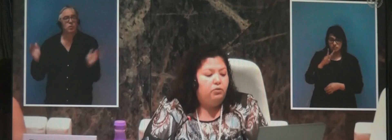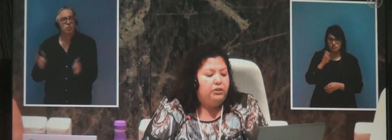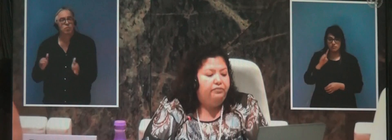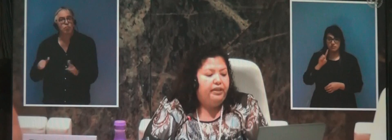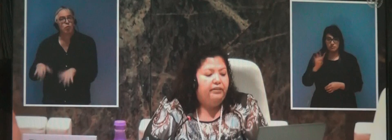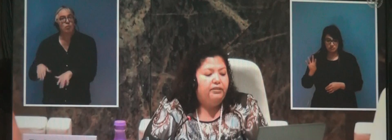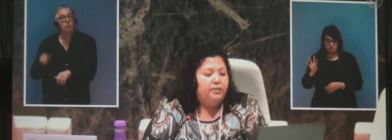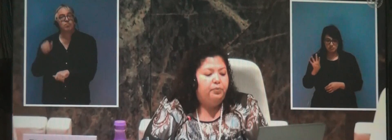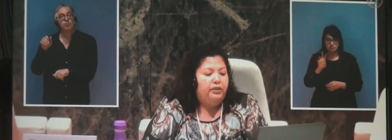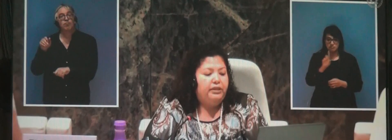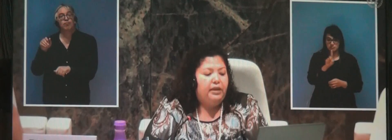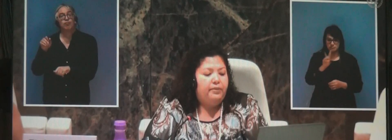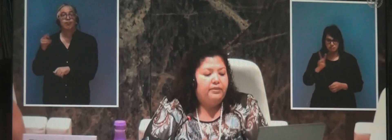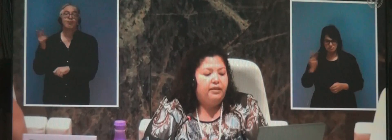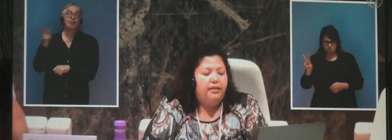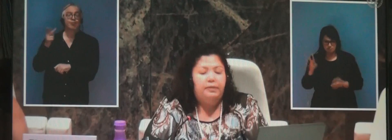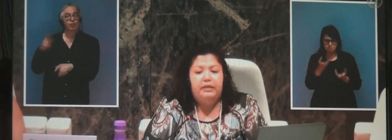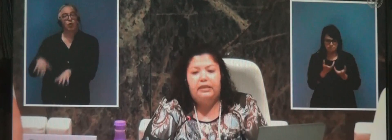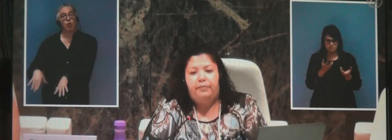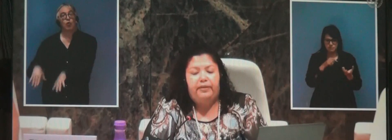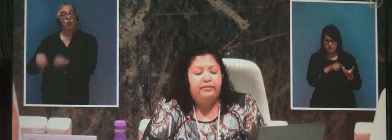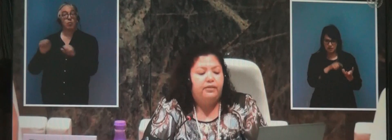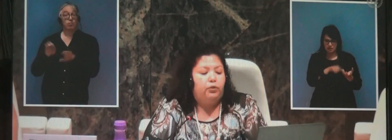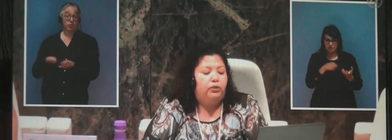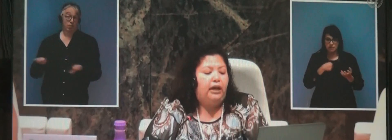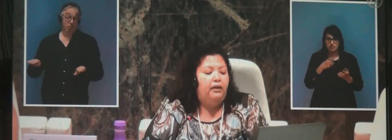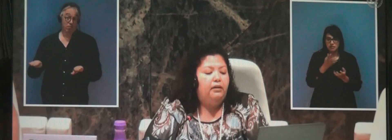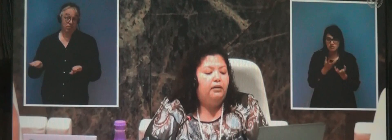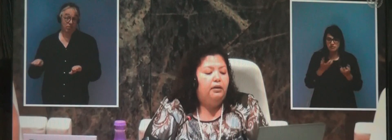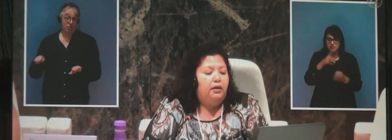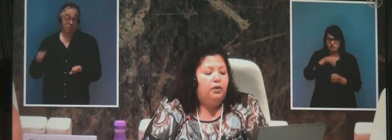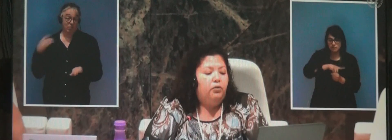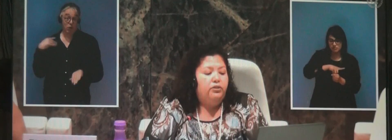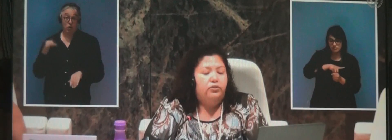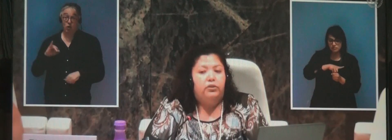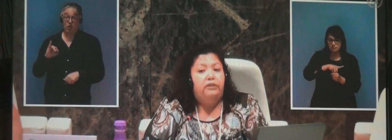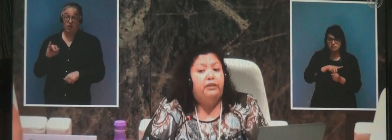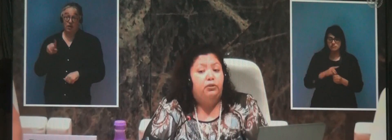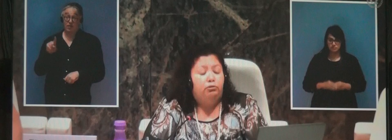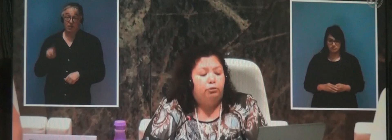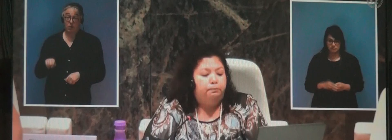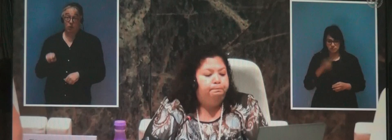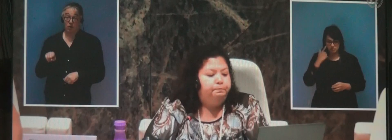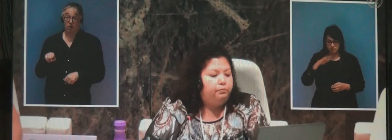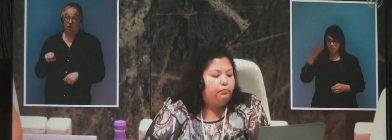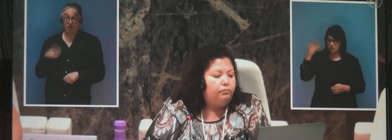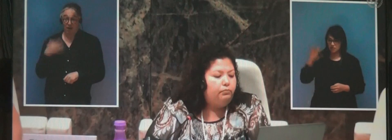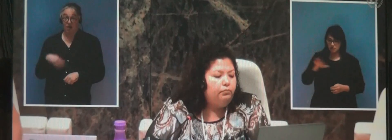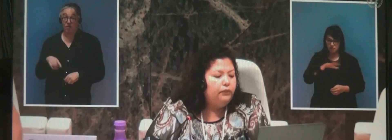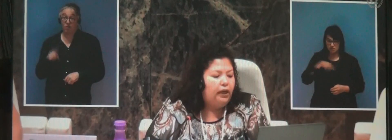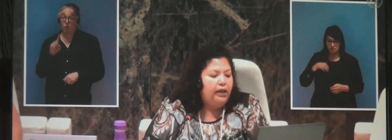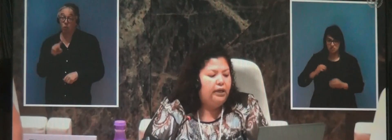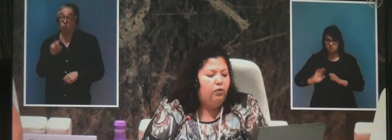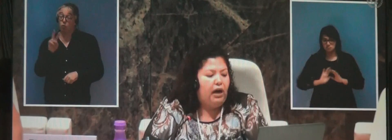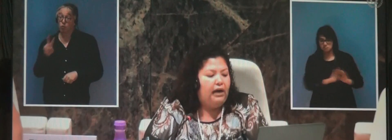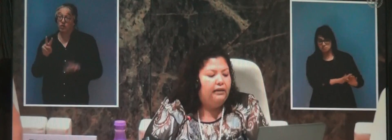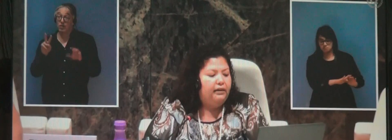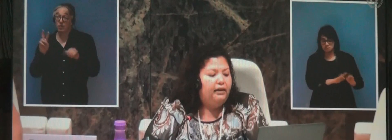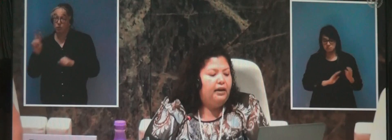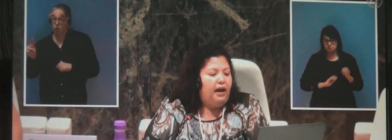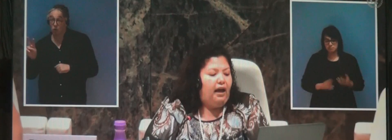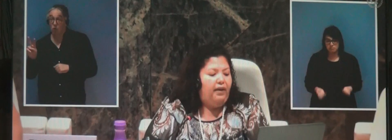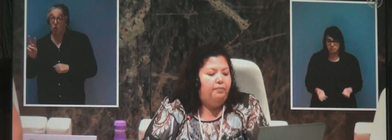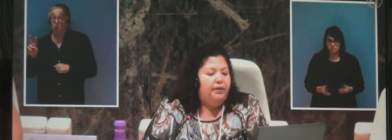personas con diferentes tipos de discapacidad y dependencia total en condición de abandono. El